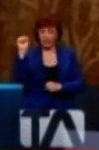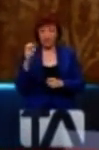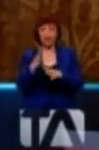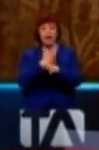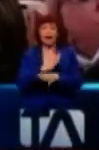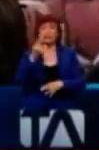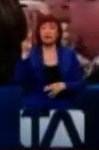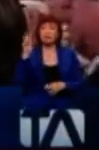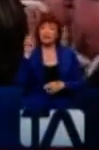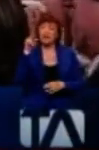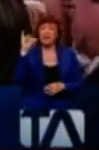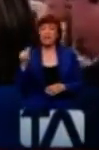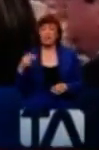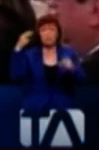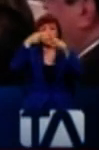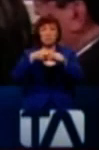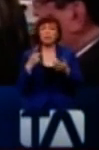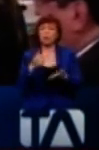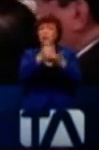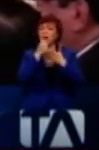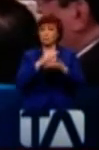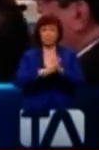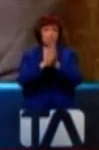no recibió la ayuda necesaria para sus entrenamientos.